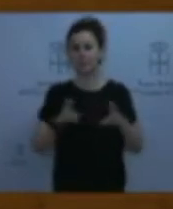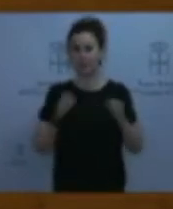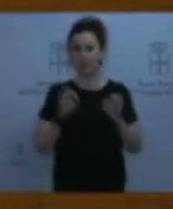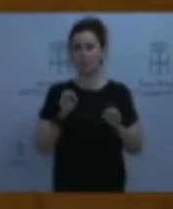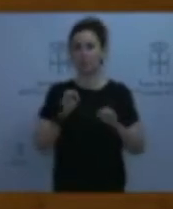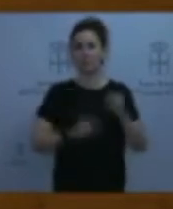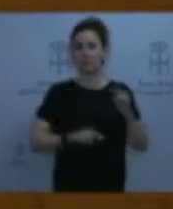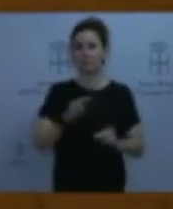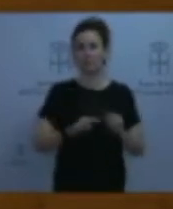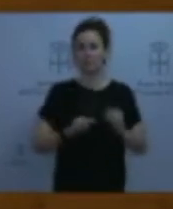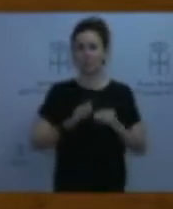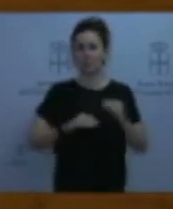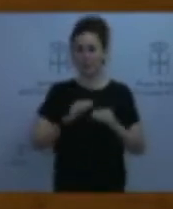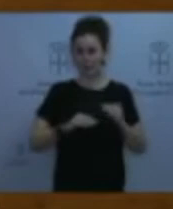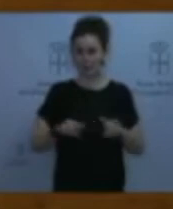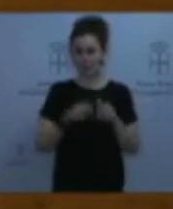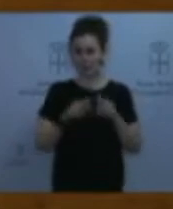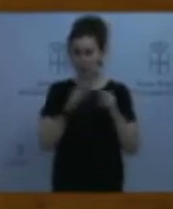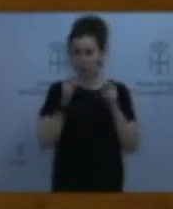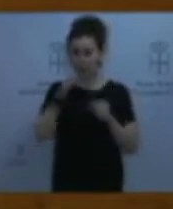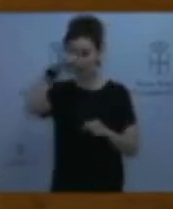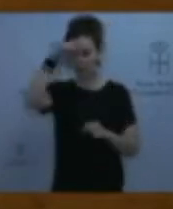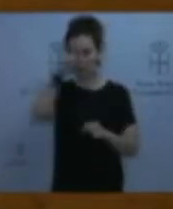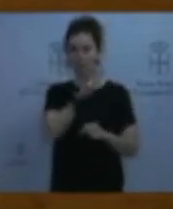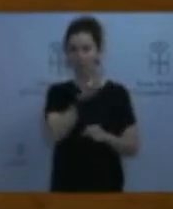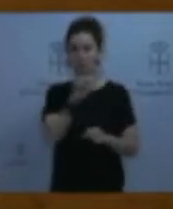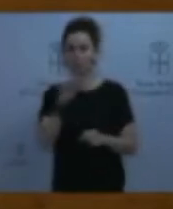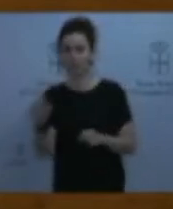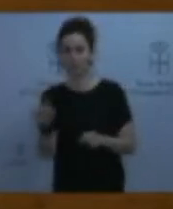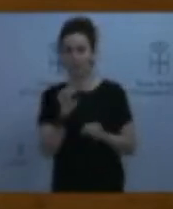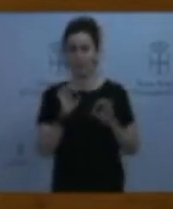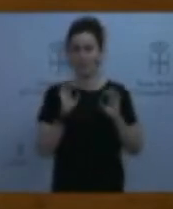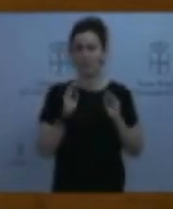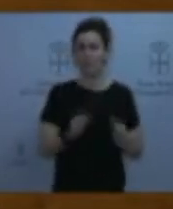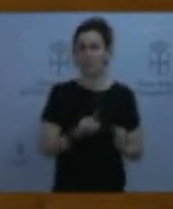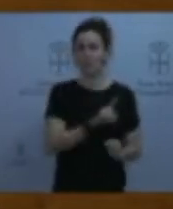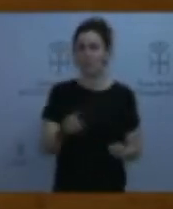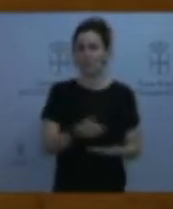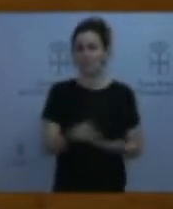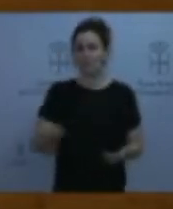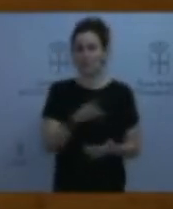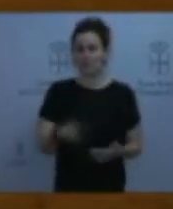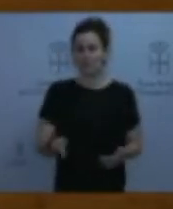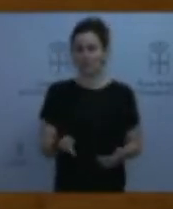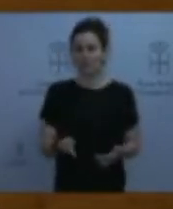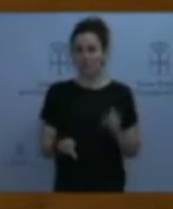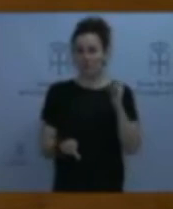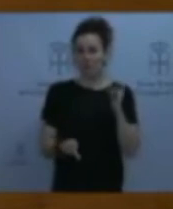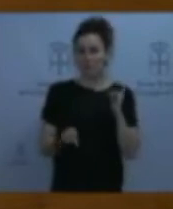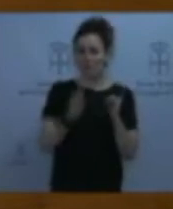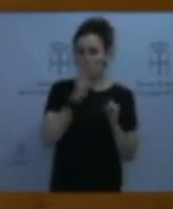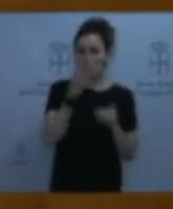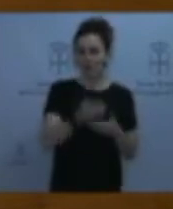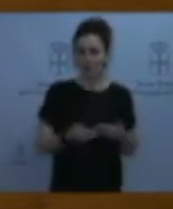cultural. Cuando vemos que en 2011 la obra social y cultural tenía un presupuesto de 11 millones de euros y que 4 años más